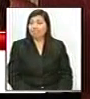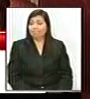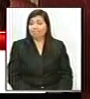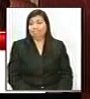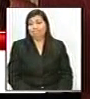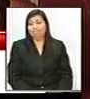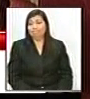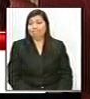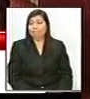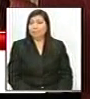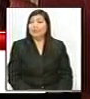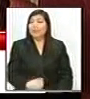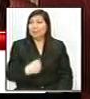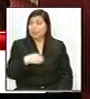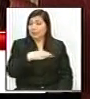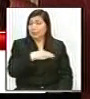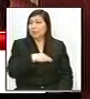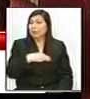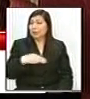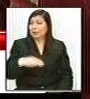Presidente, el ministro